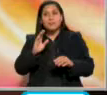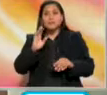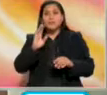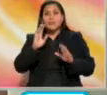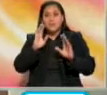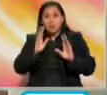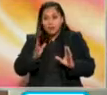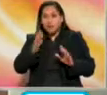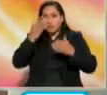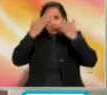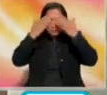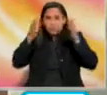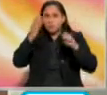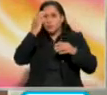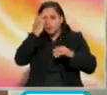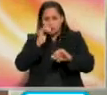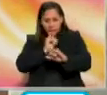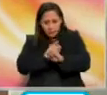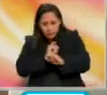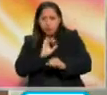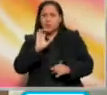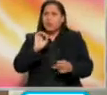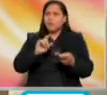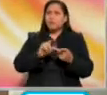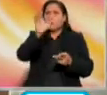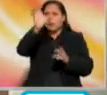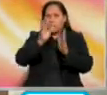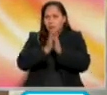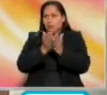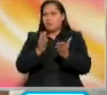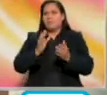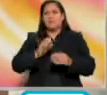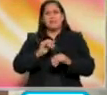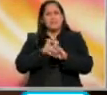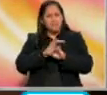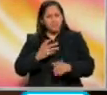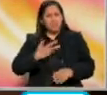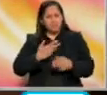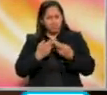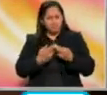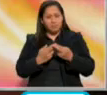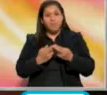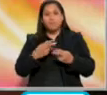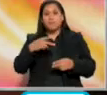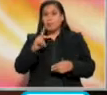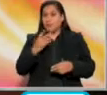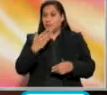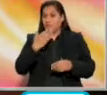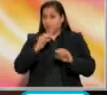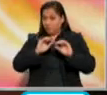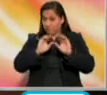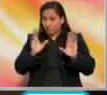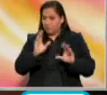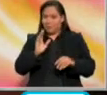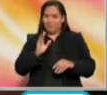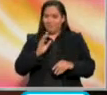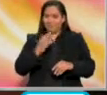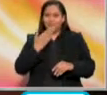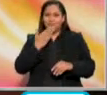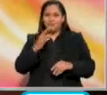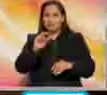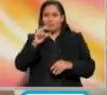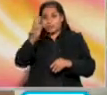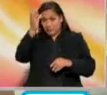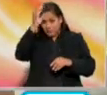tenemos el acceso a través de internet y a través de muchísimas Yo creo otras que información hay plataformas. mucha, lo que pasa es que no es buena. Es correcto. Exacto. No es una